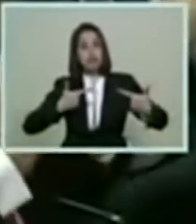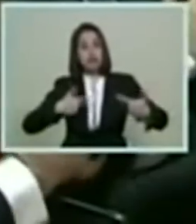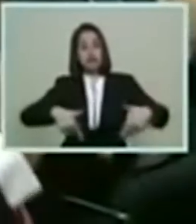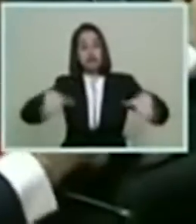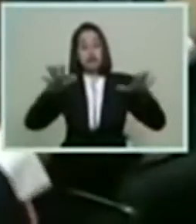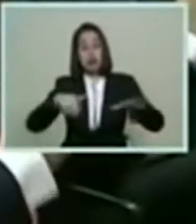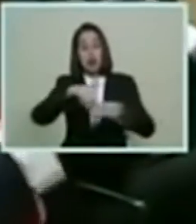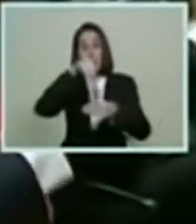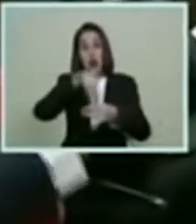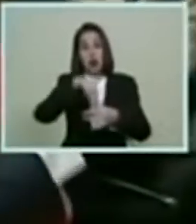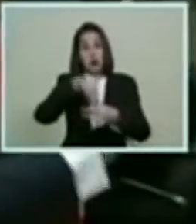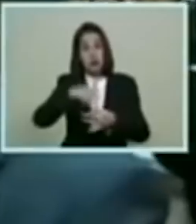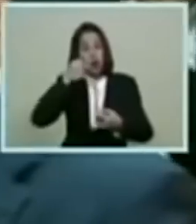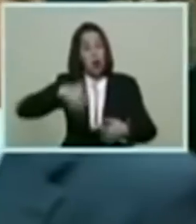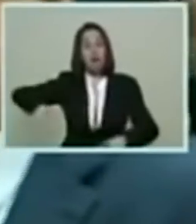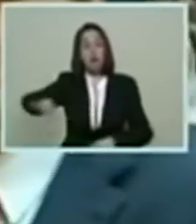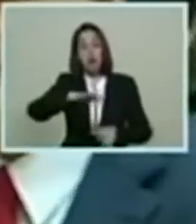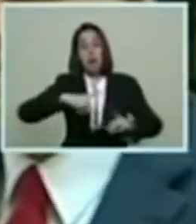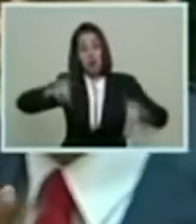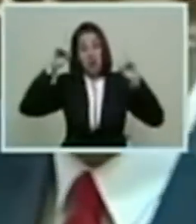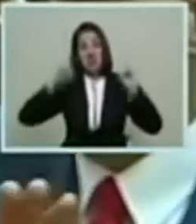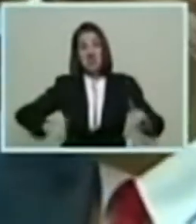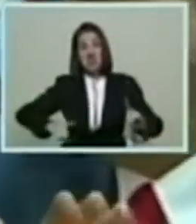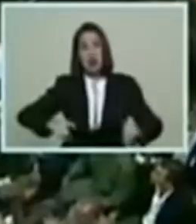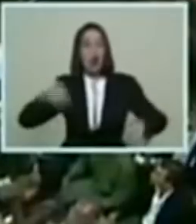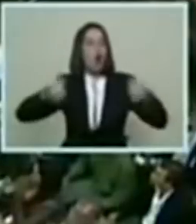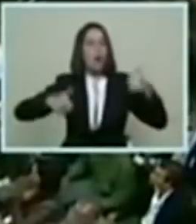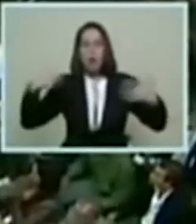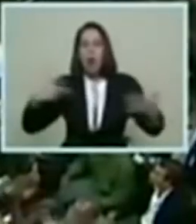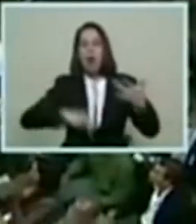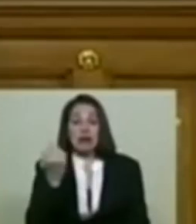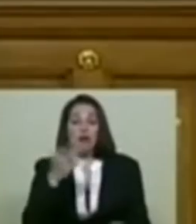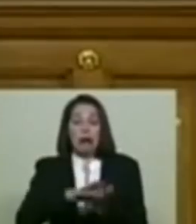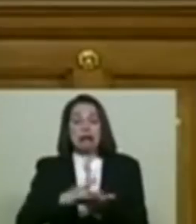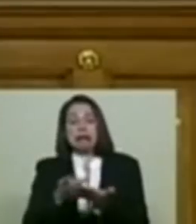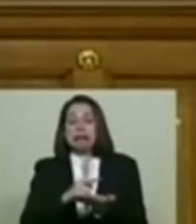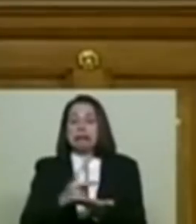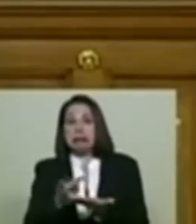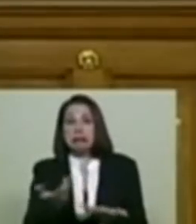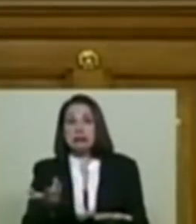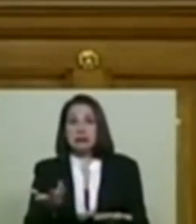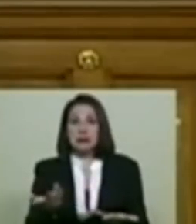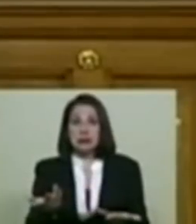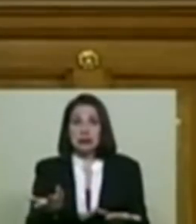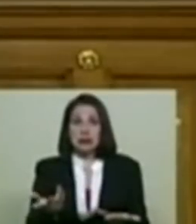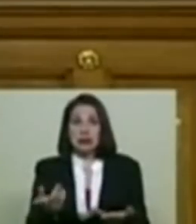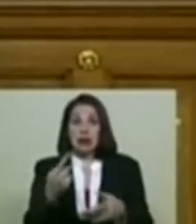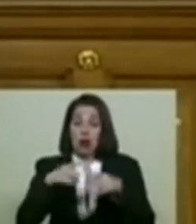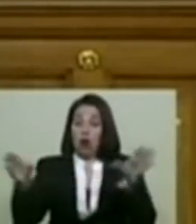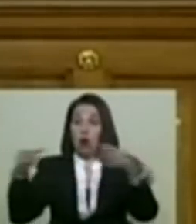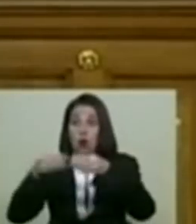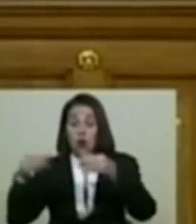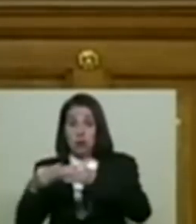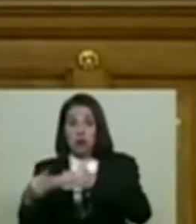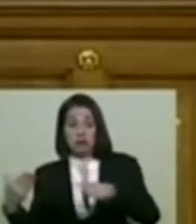urnas electorales y el pueblo decida cuál es el proyecto de país que quiere. Y los grupos de comando tuvieron que